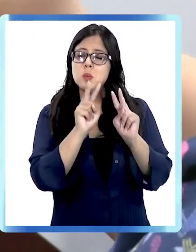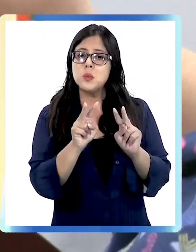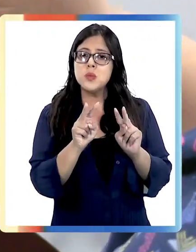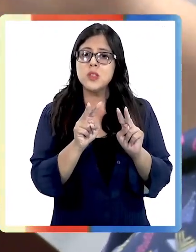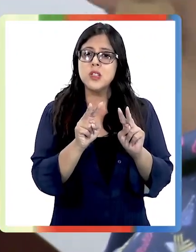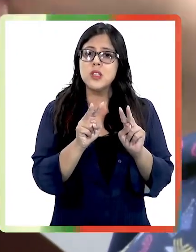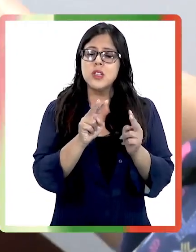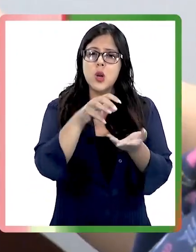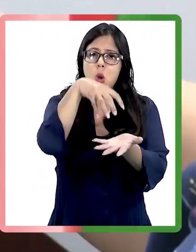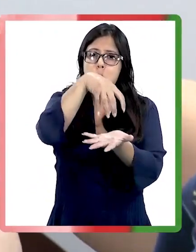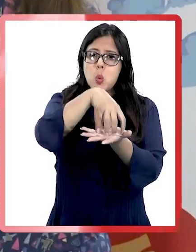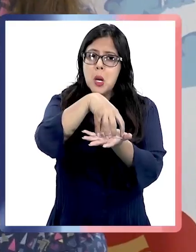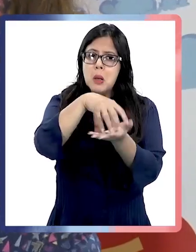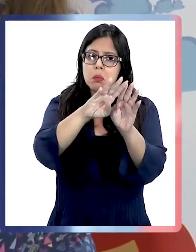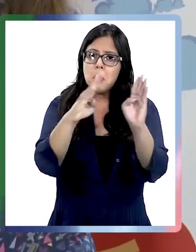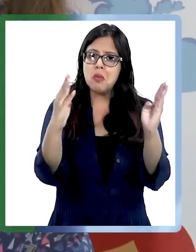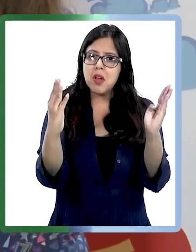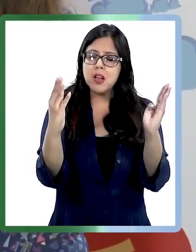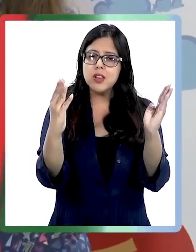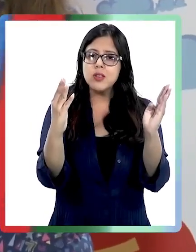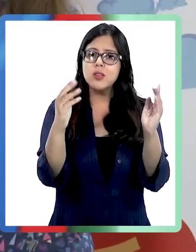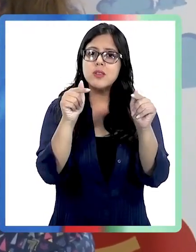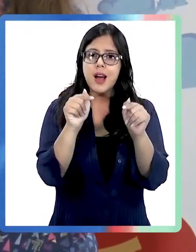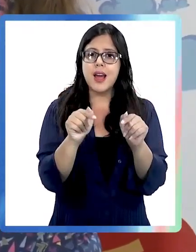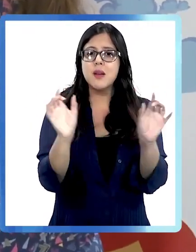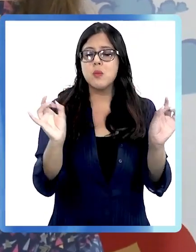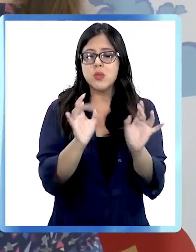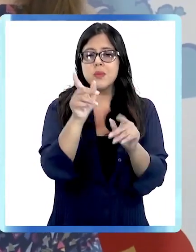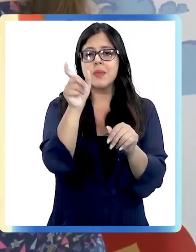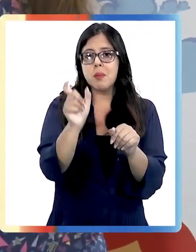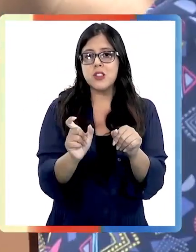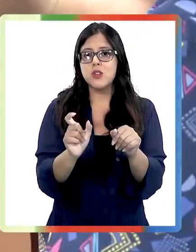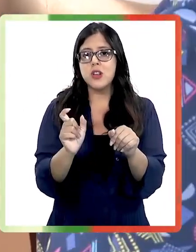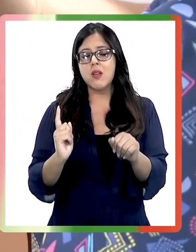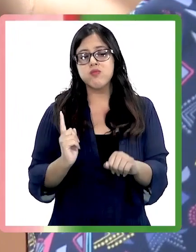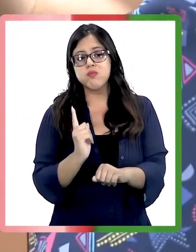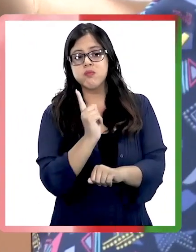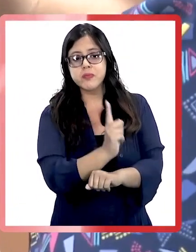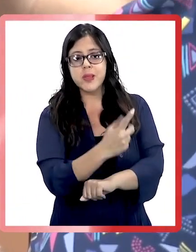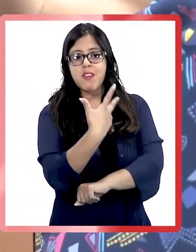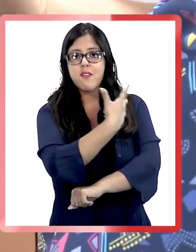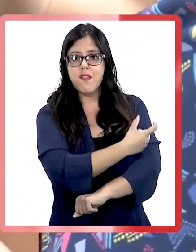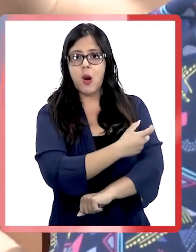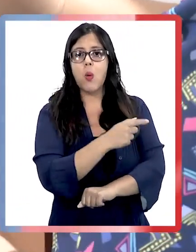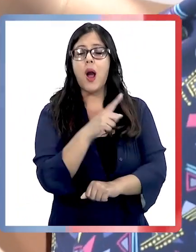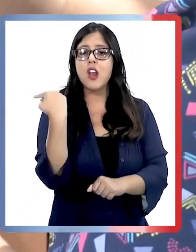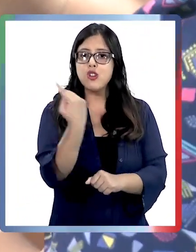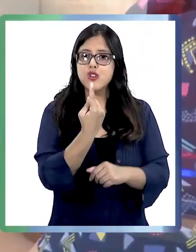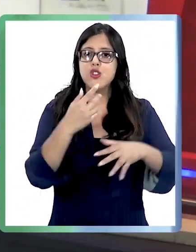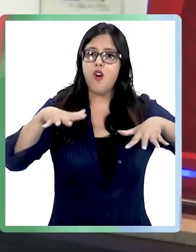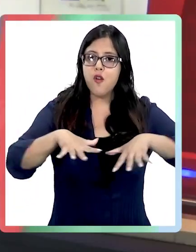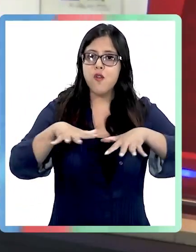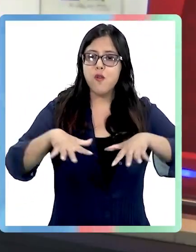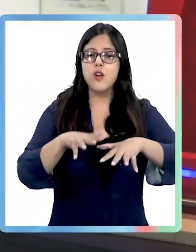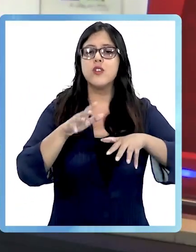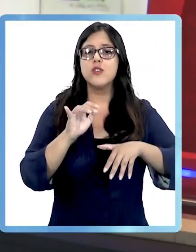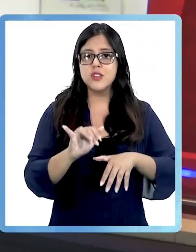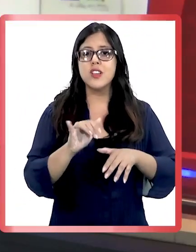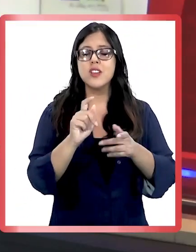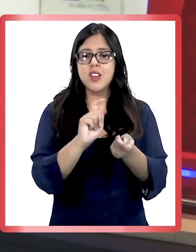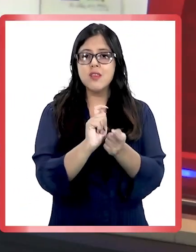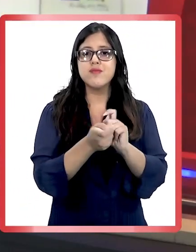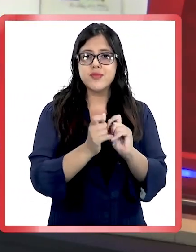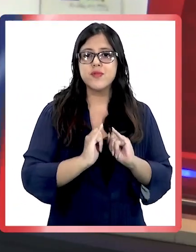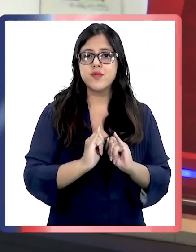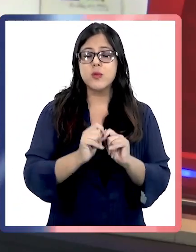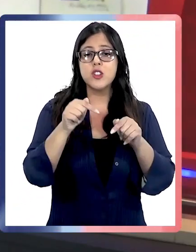y ve que está el punto de vacunación y está abierto, ahí es muy probable que la persona se vacune. Y claro, nosotros tenemos que hacer el esfuerzo de que